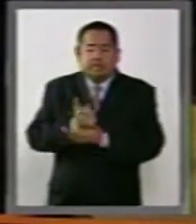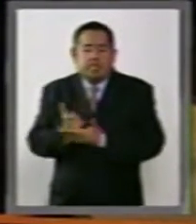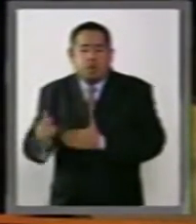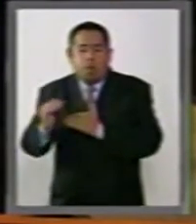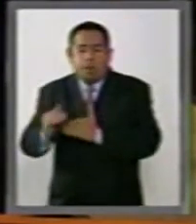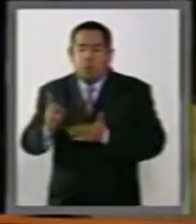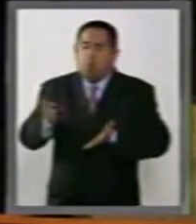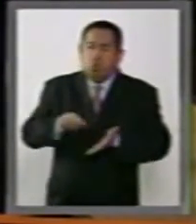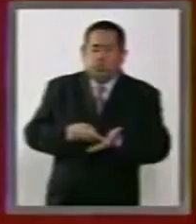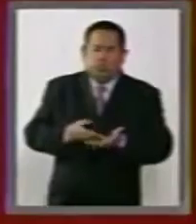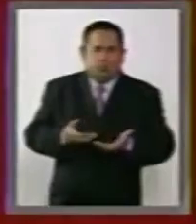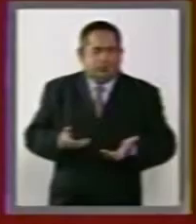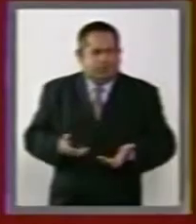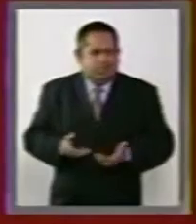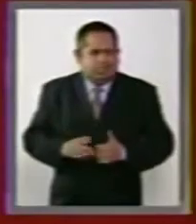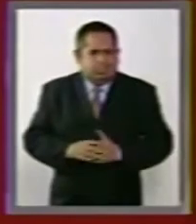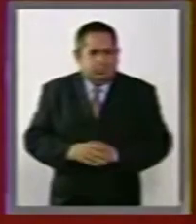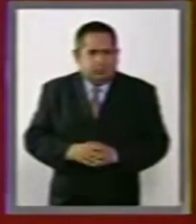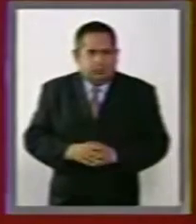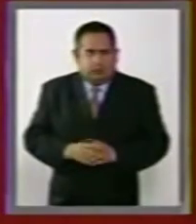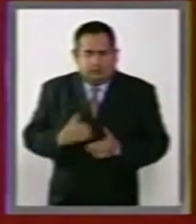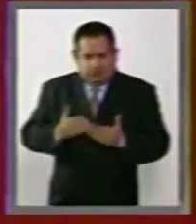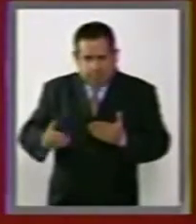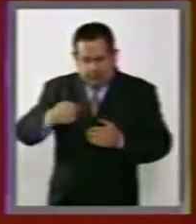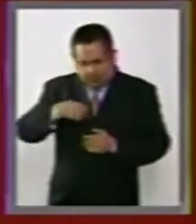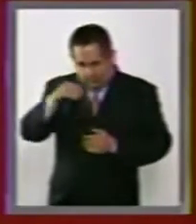salario mínimo. Ahora bien,